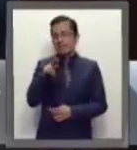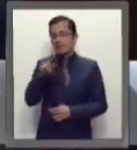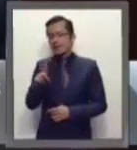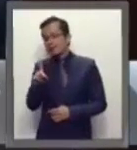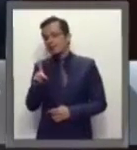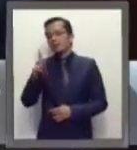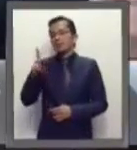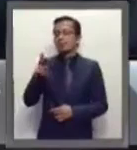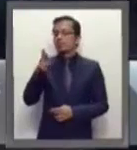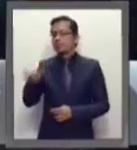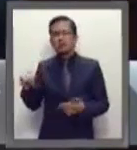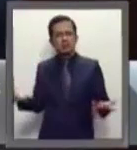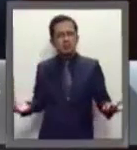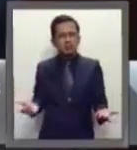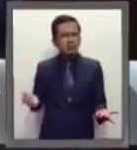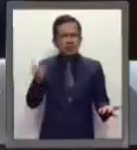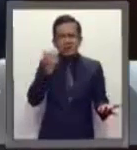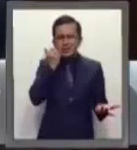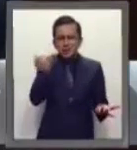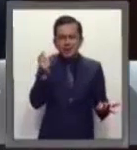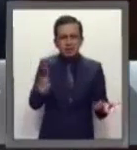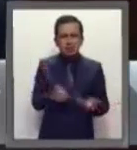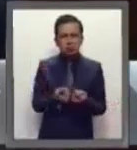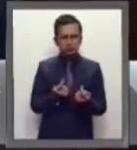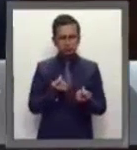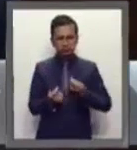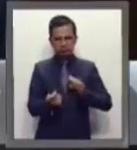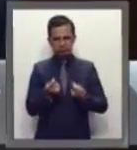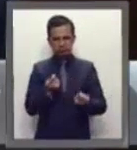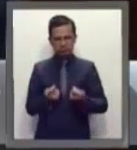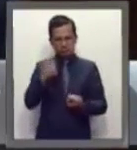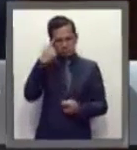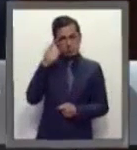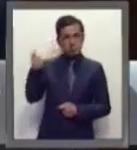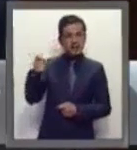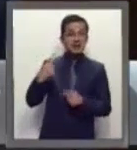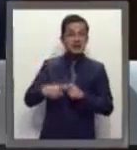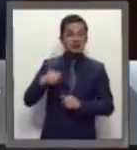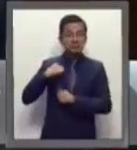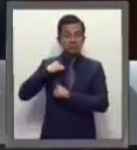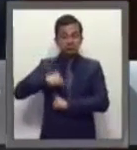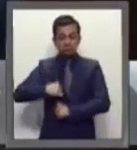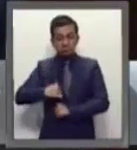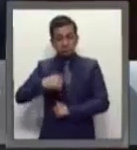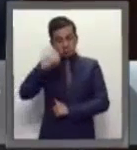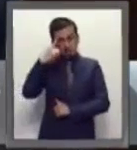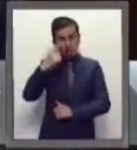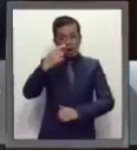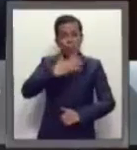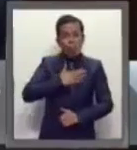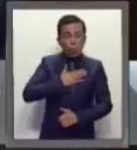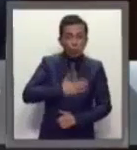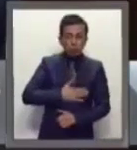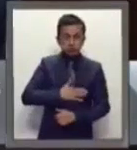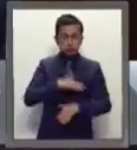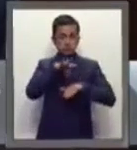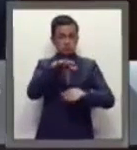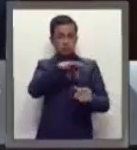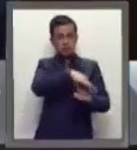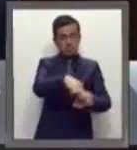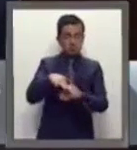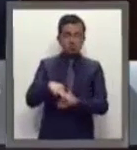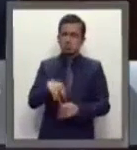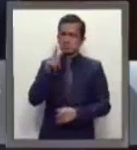trata de mantener el control del órgano del poder judicial responsable de impartir justicia electoral esto es